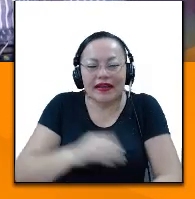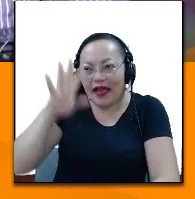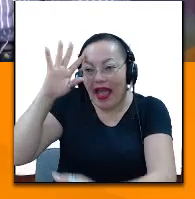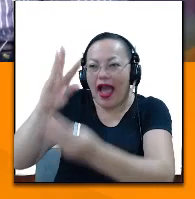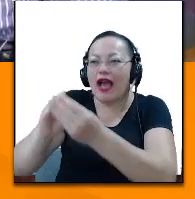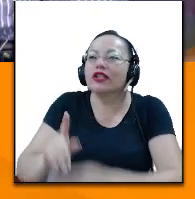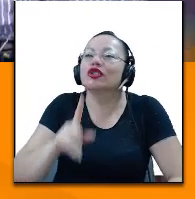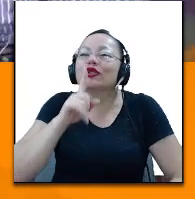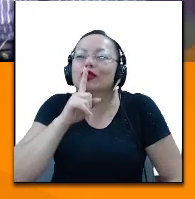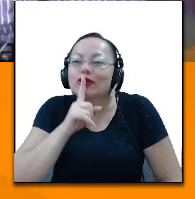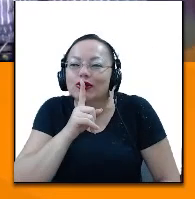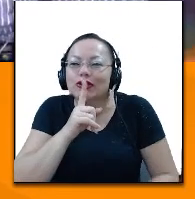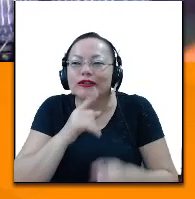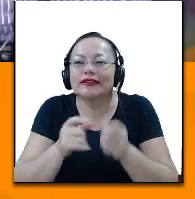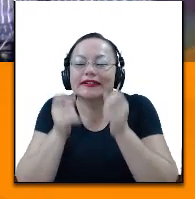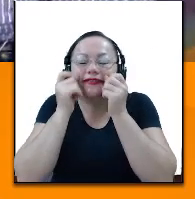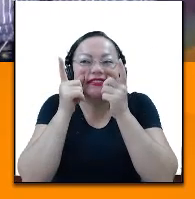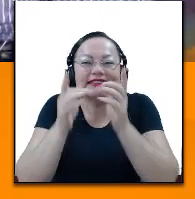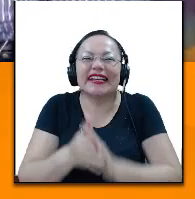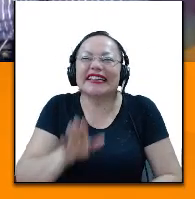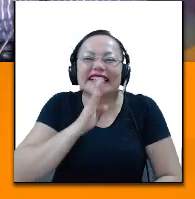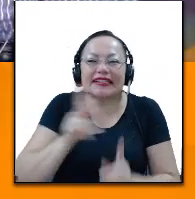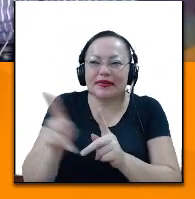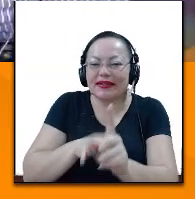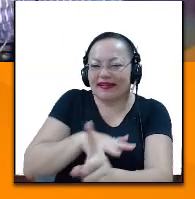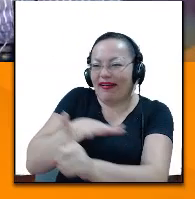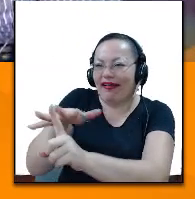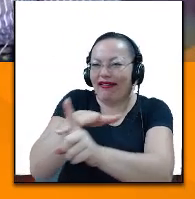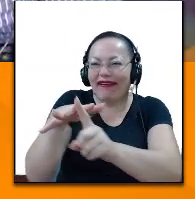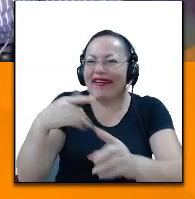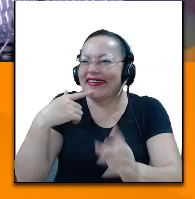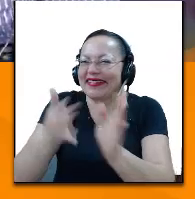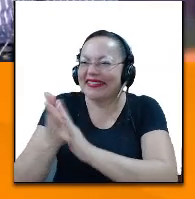ser... sorpresa para todos sus fans y todos sus seguidores, así que